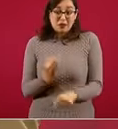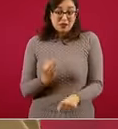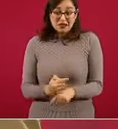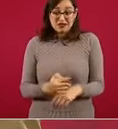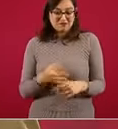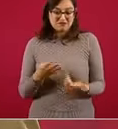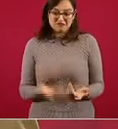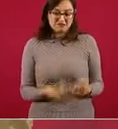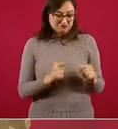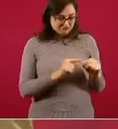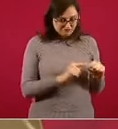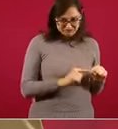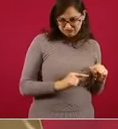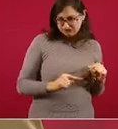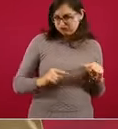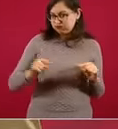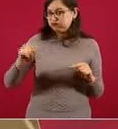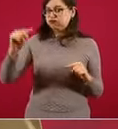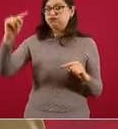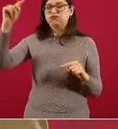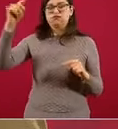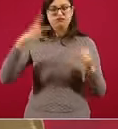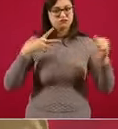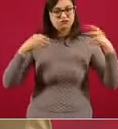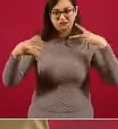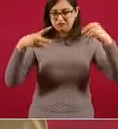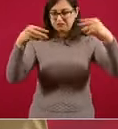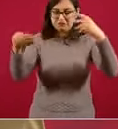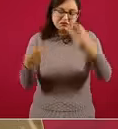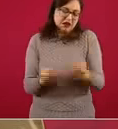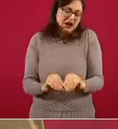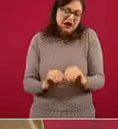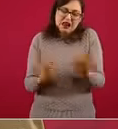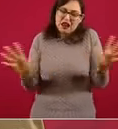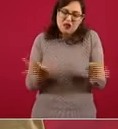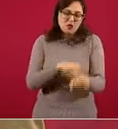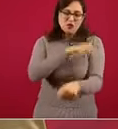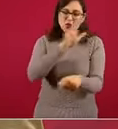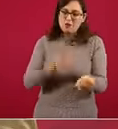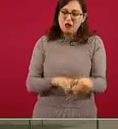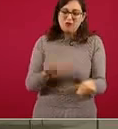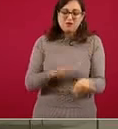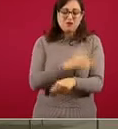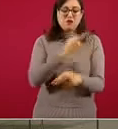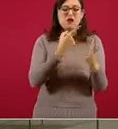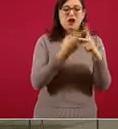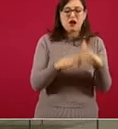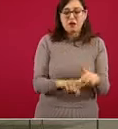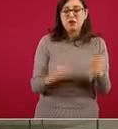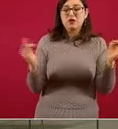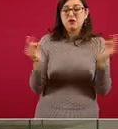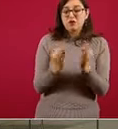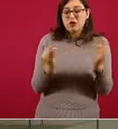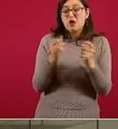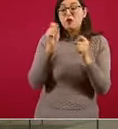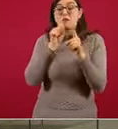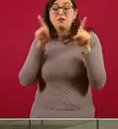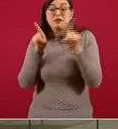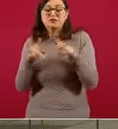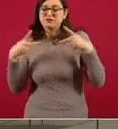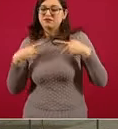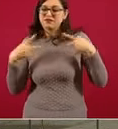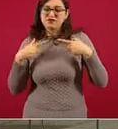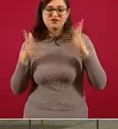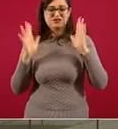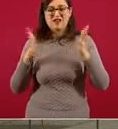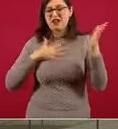esperaba tanto por la época invernal como por el agotamiento de las estrategias. ¿Qué tanto este rebrote se puede explicar solamente por